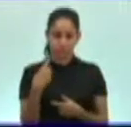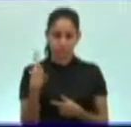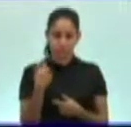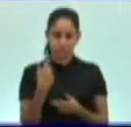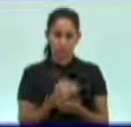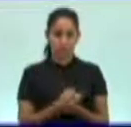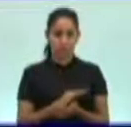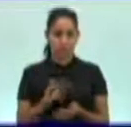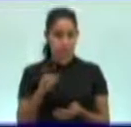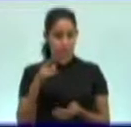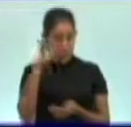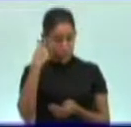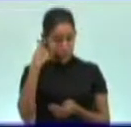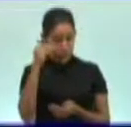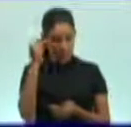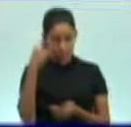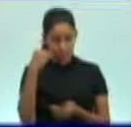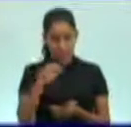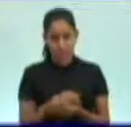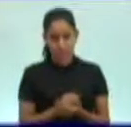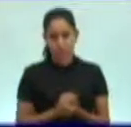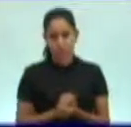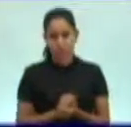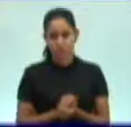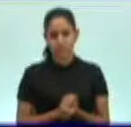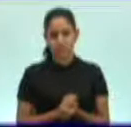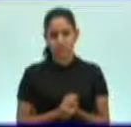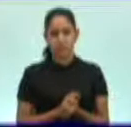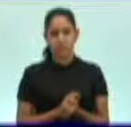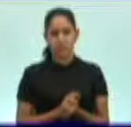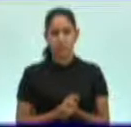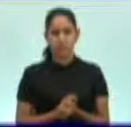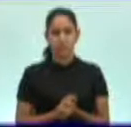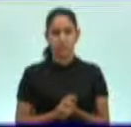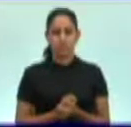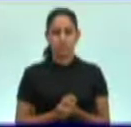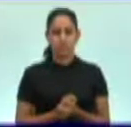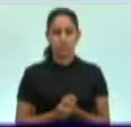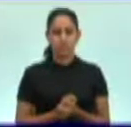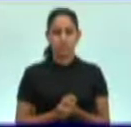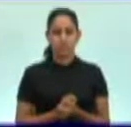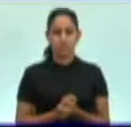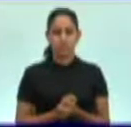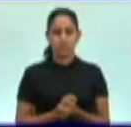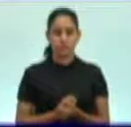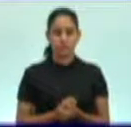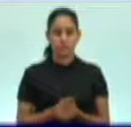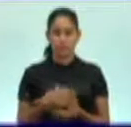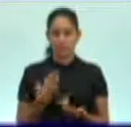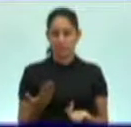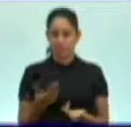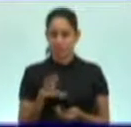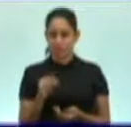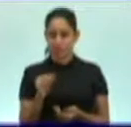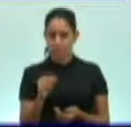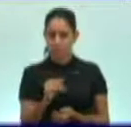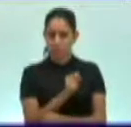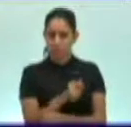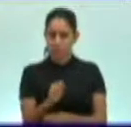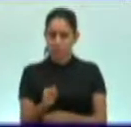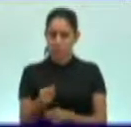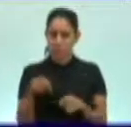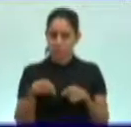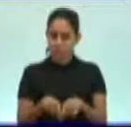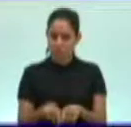ya ustedes conocen y que tanto reclamamos que nuestros instructores de arte que nos